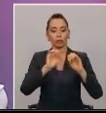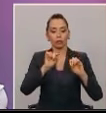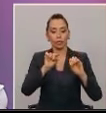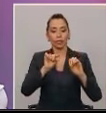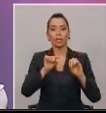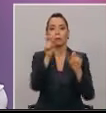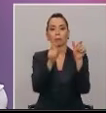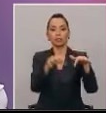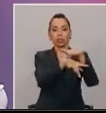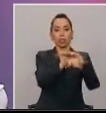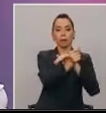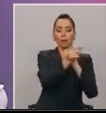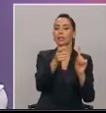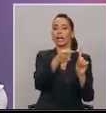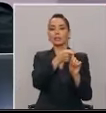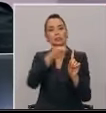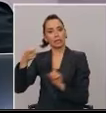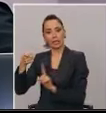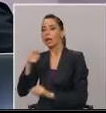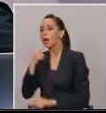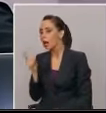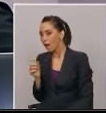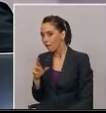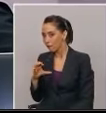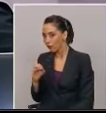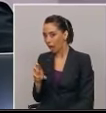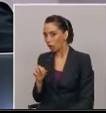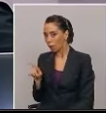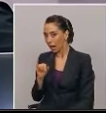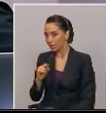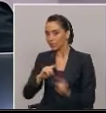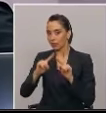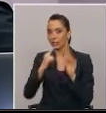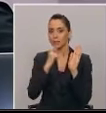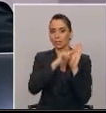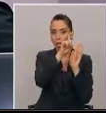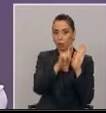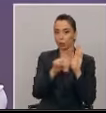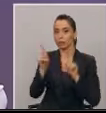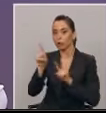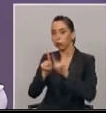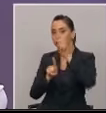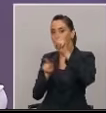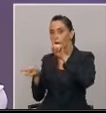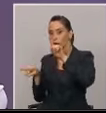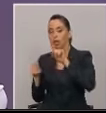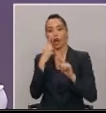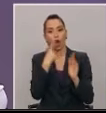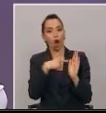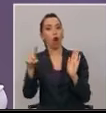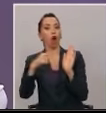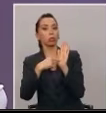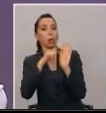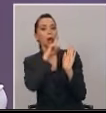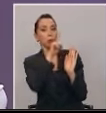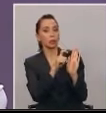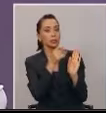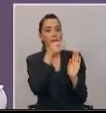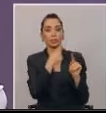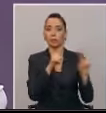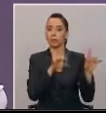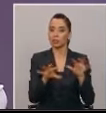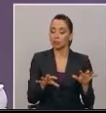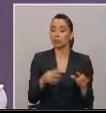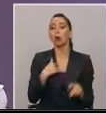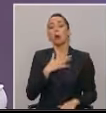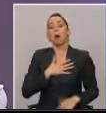de especuladores, Ya, pero de como que alguien pueda sea, comprar y Franco vender. Parisi, según diversas encuestas, le está ganando. Conozco otras encuestas que dicen cosas distintas y me alegro que